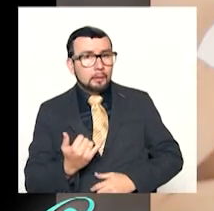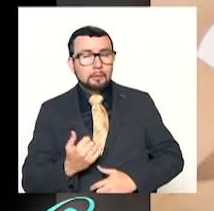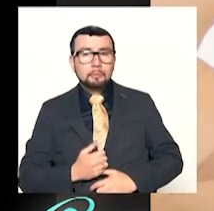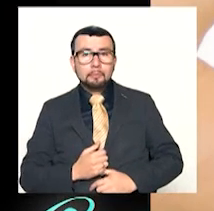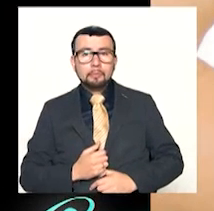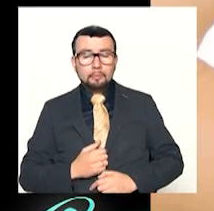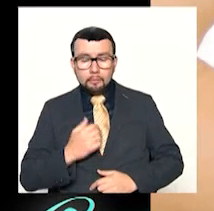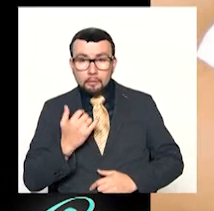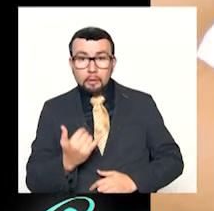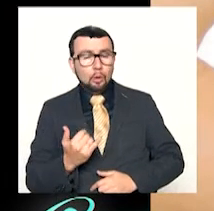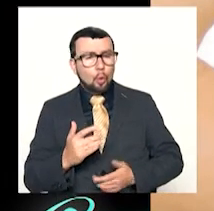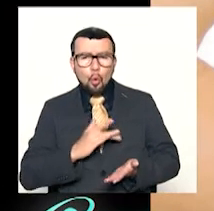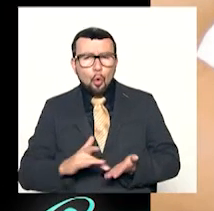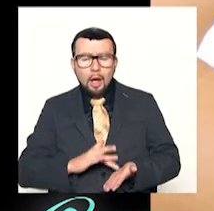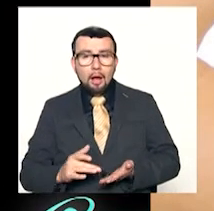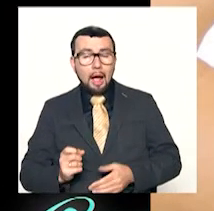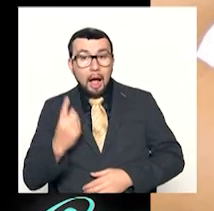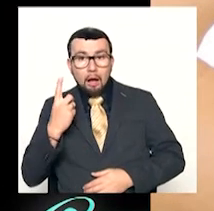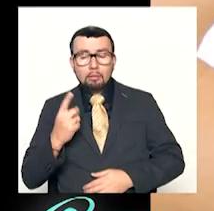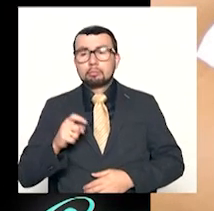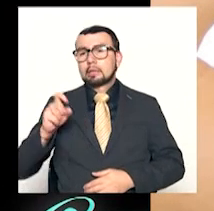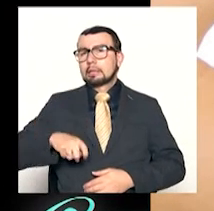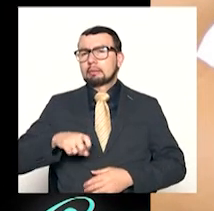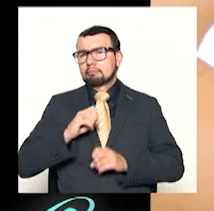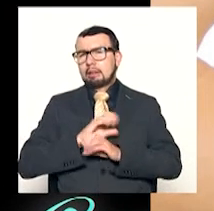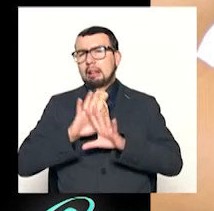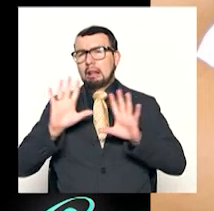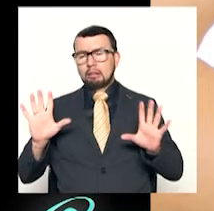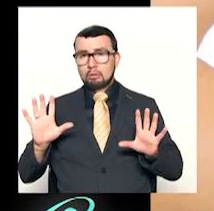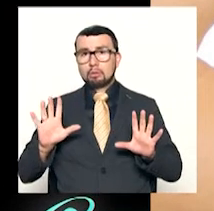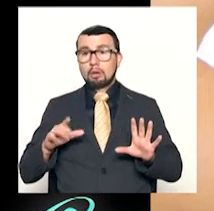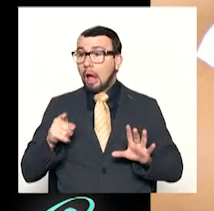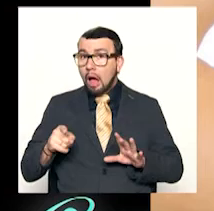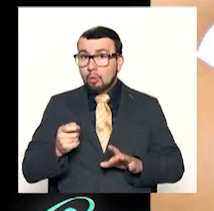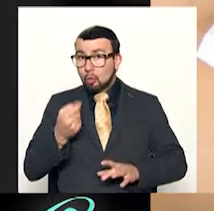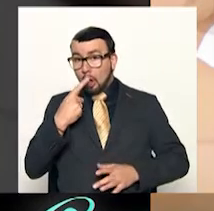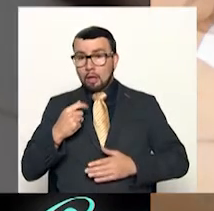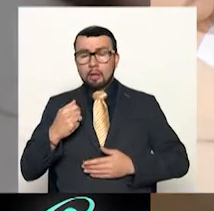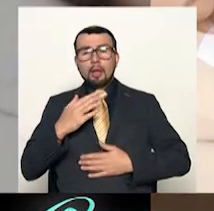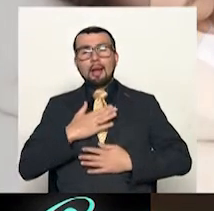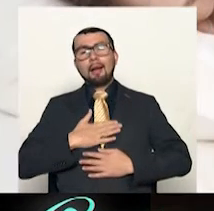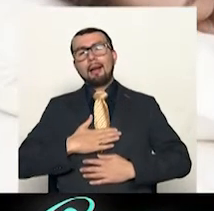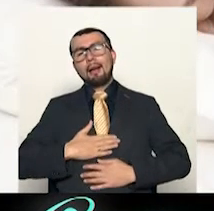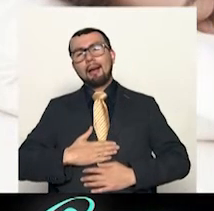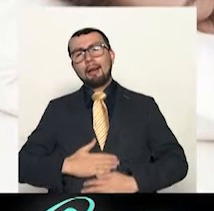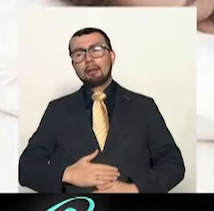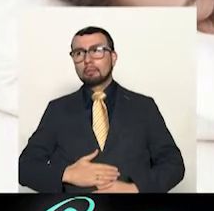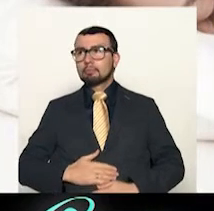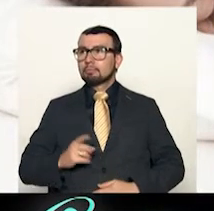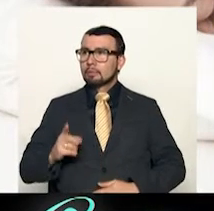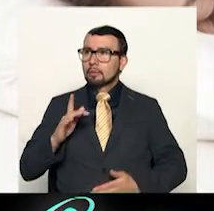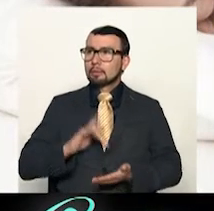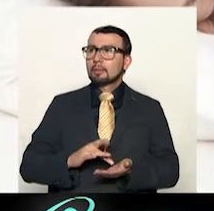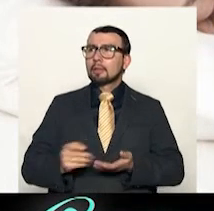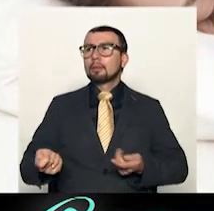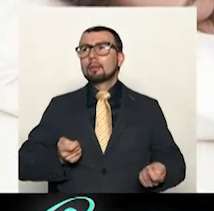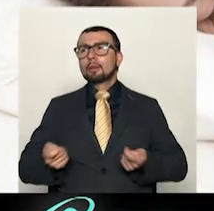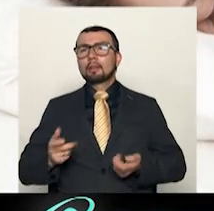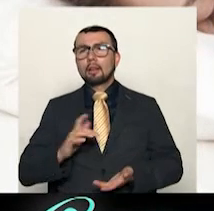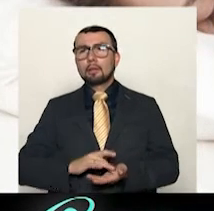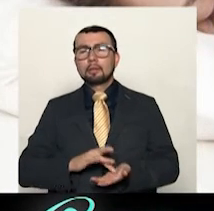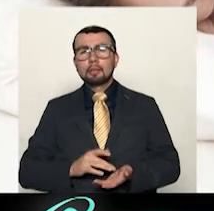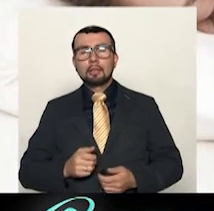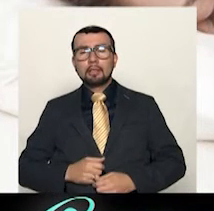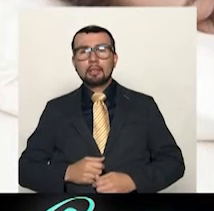urgentes. Entonces hay que tener mucha claridad que no se puede tomar analgésicos así a la ligera. El dolor abdominal manejado con analgesia